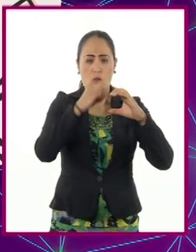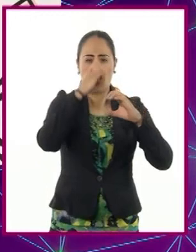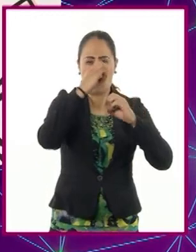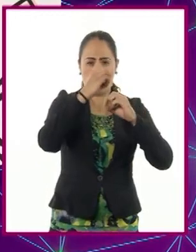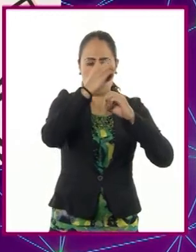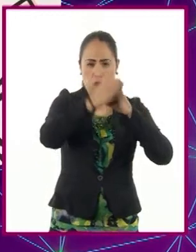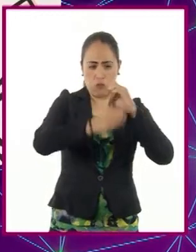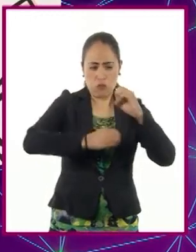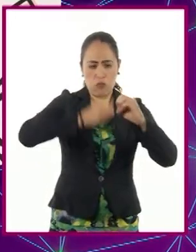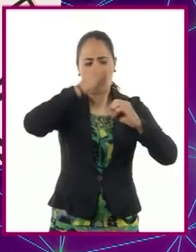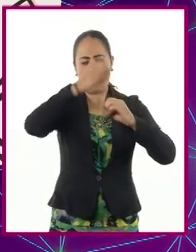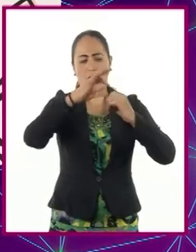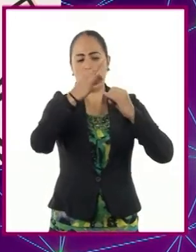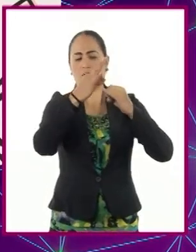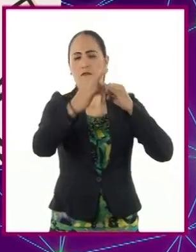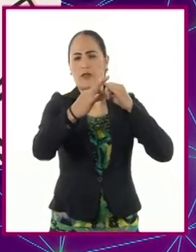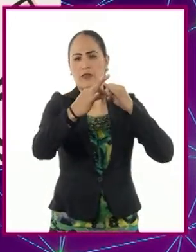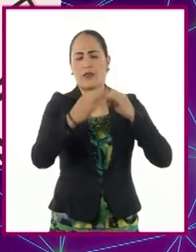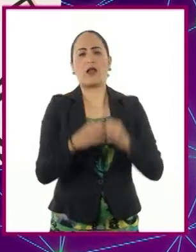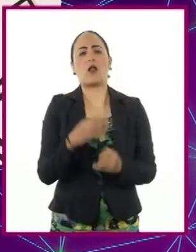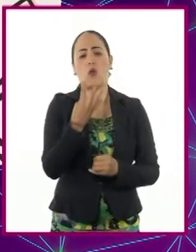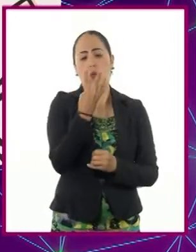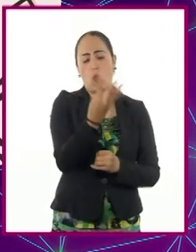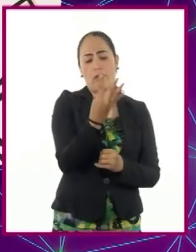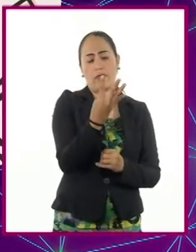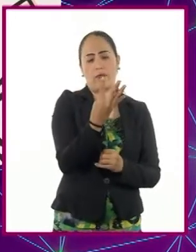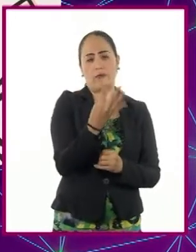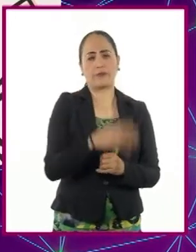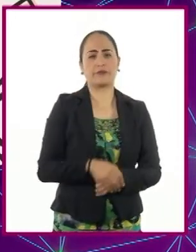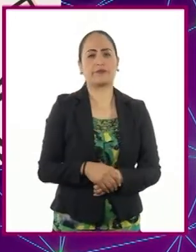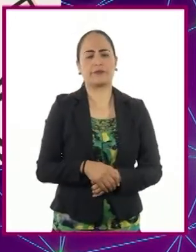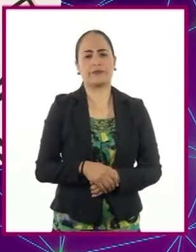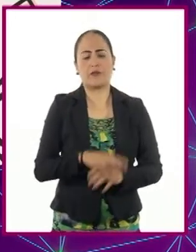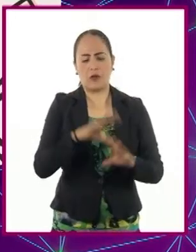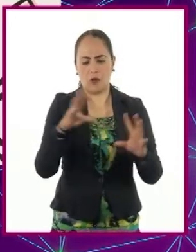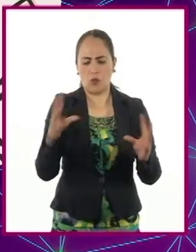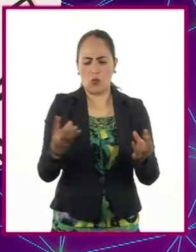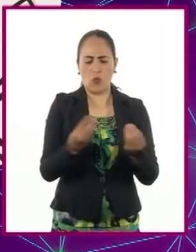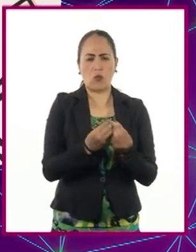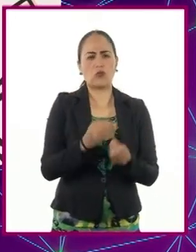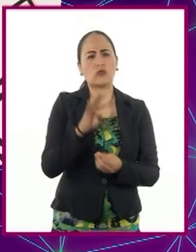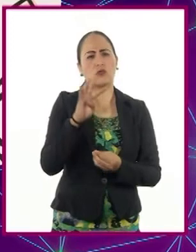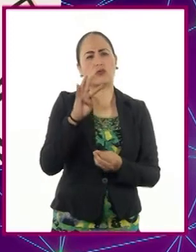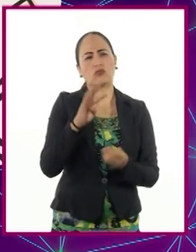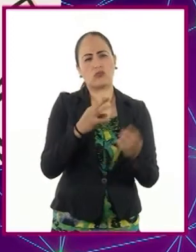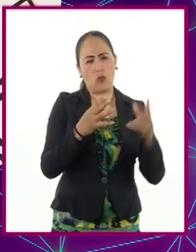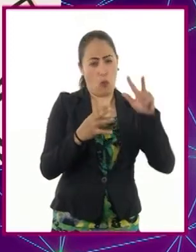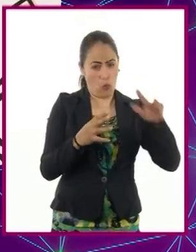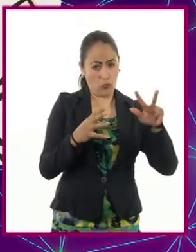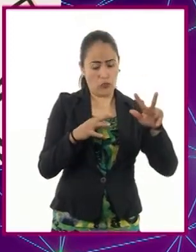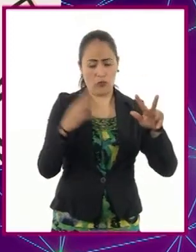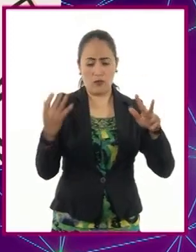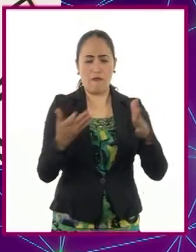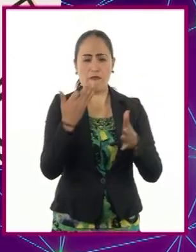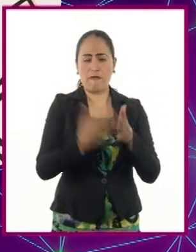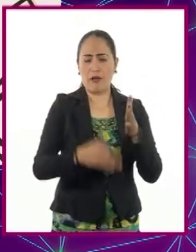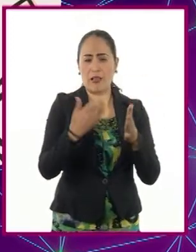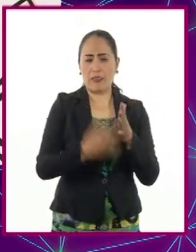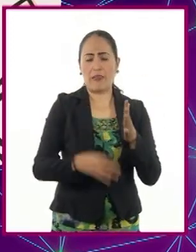nivel de energía tiene 4 electrones de valencia. Para completar 8 electrones le hacen falta 4